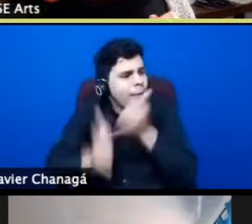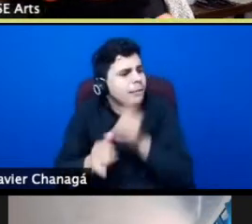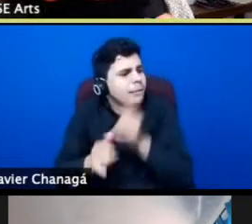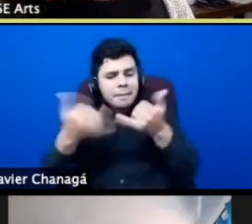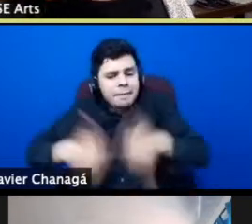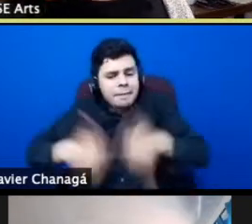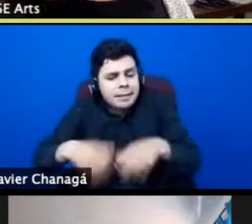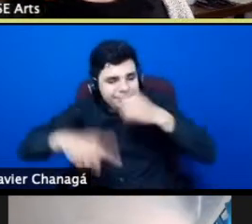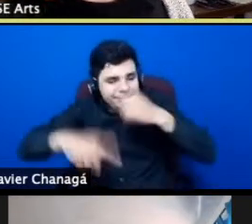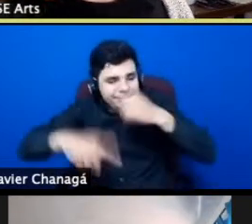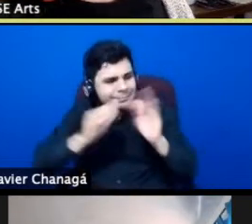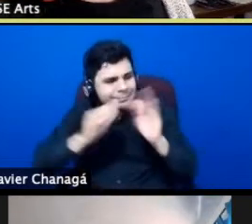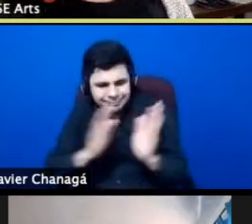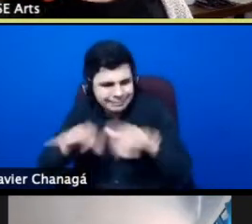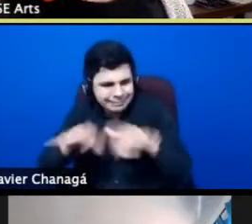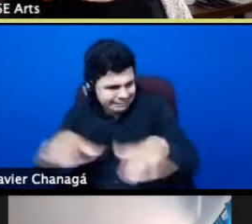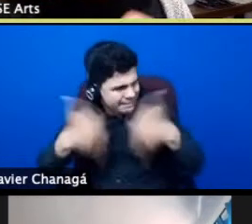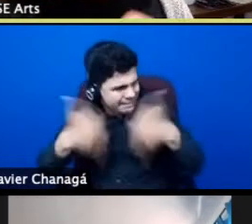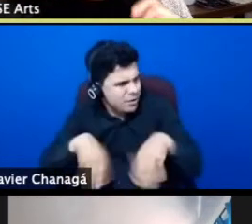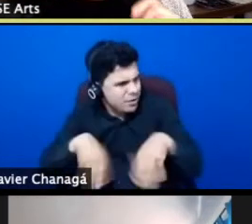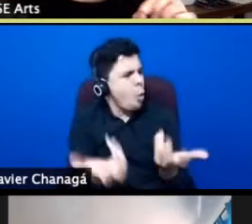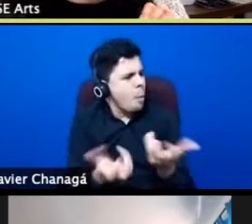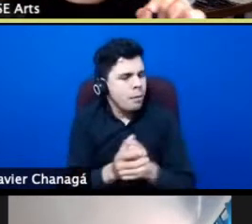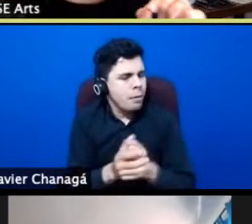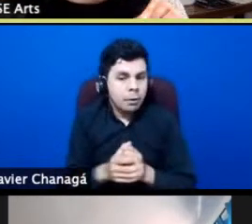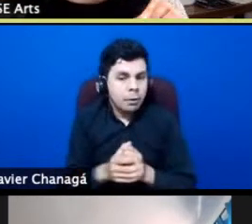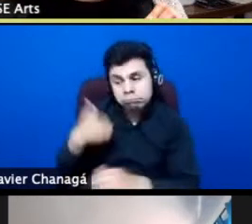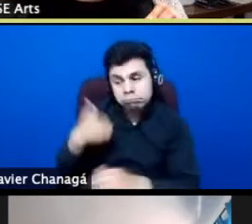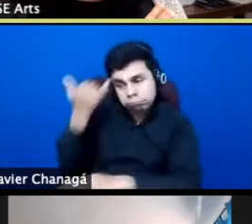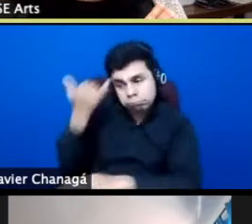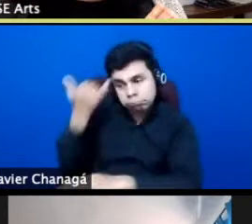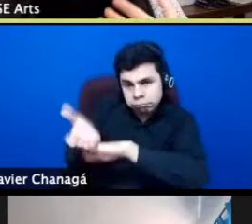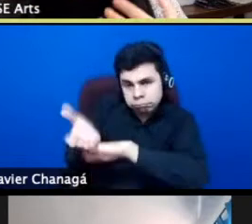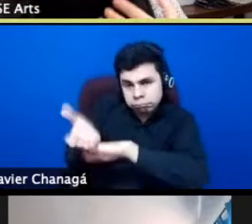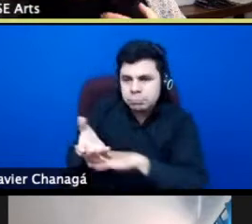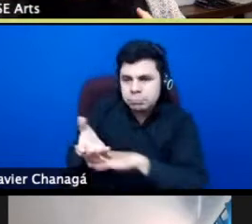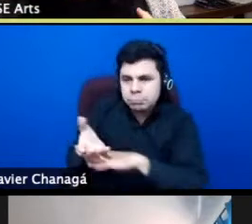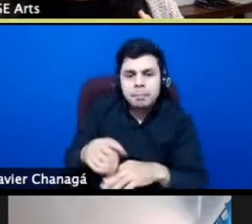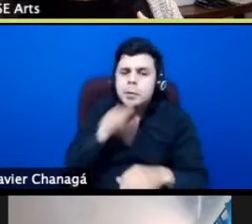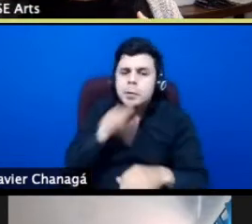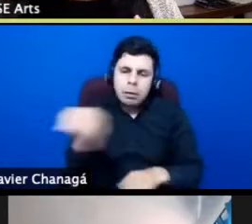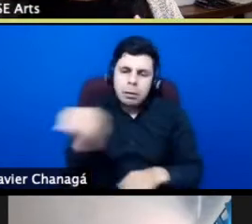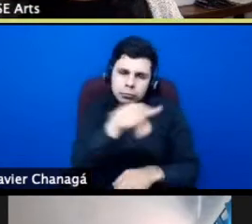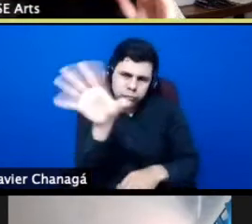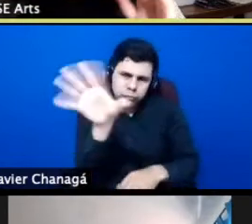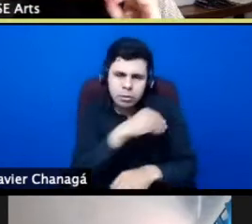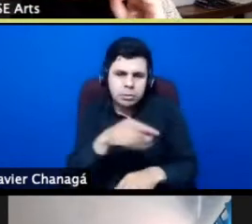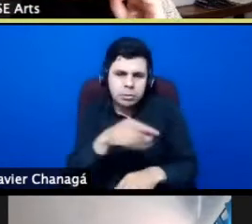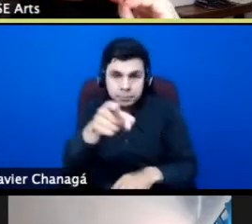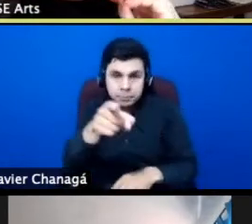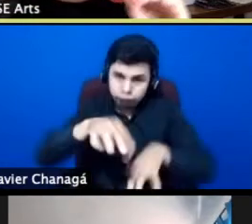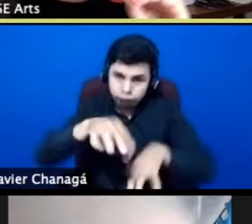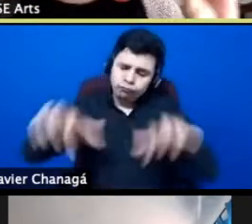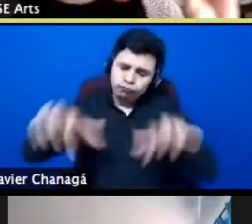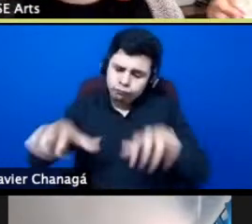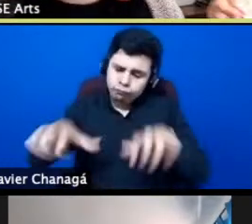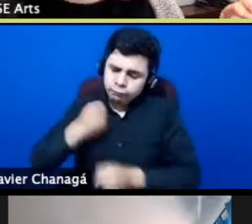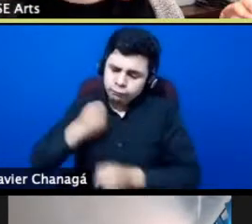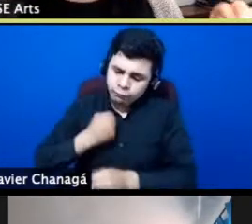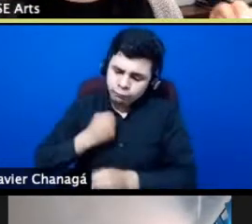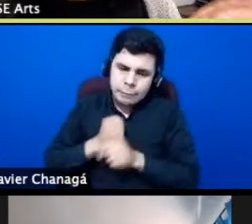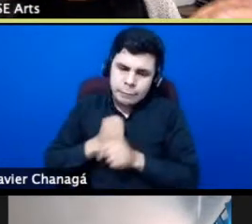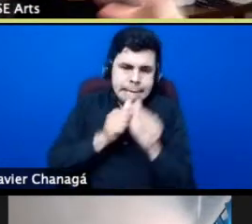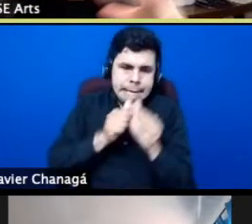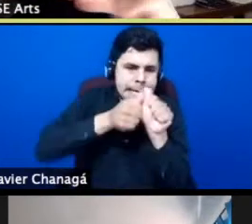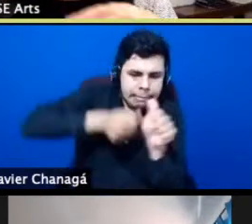la pregunta de cómo luce la paz para ti desde el trabajo que tú haces. Y esta respuesta es individual. O sea que si están